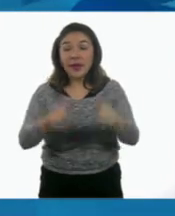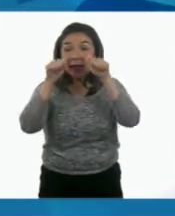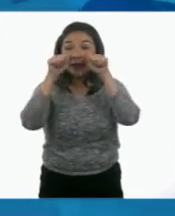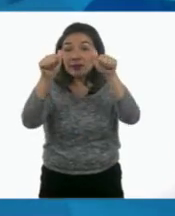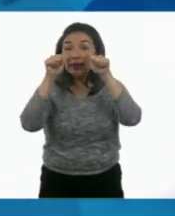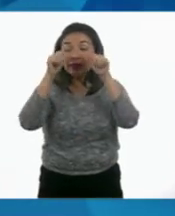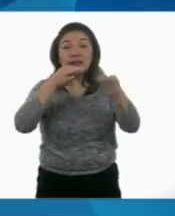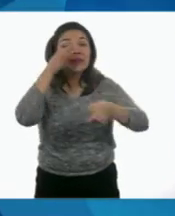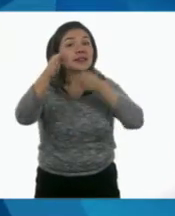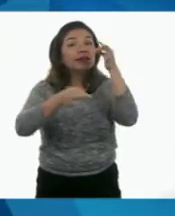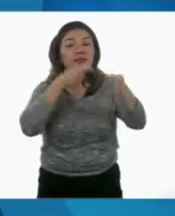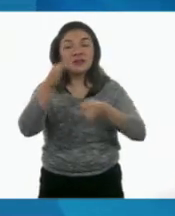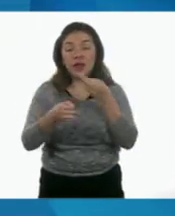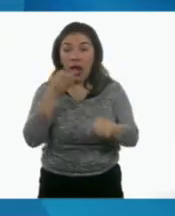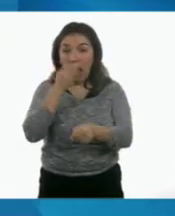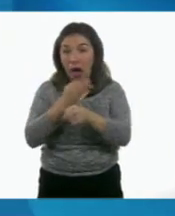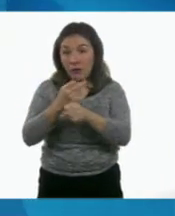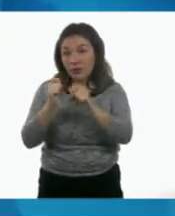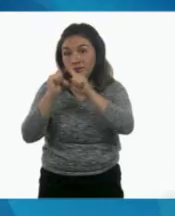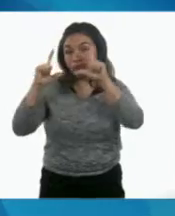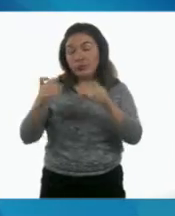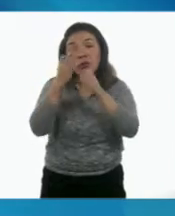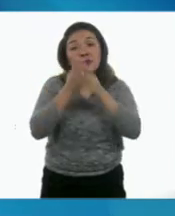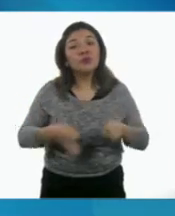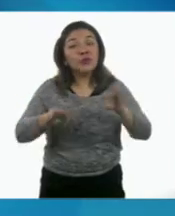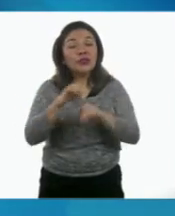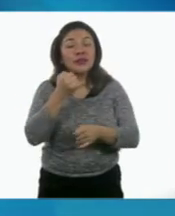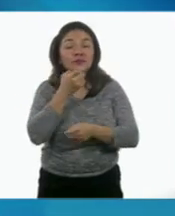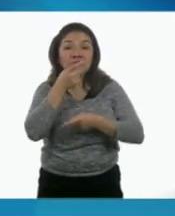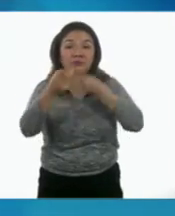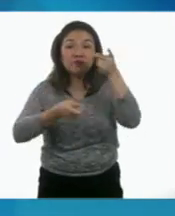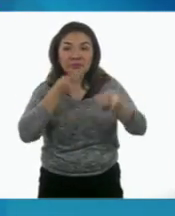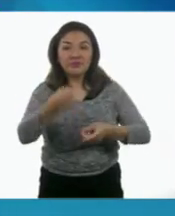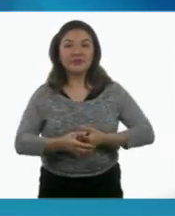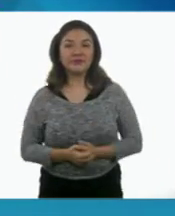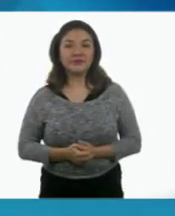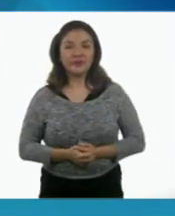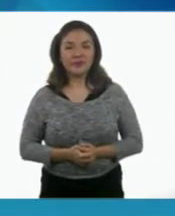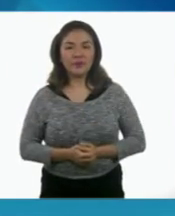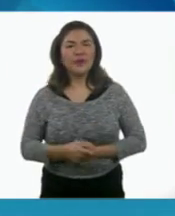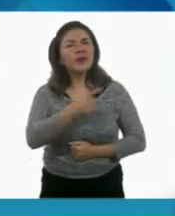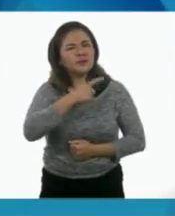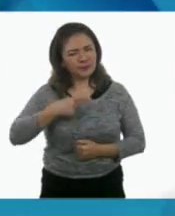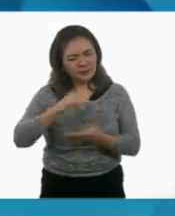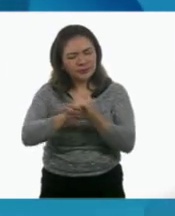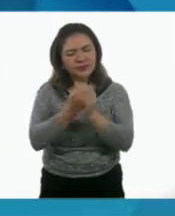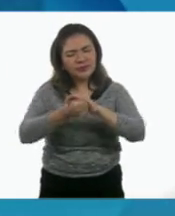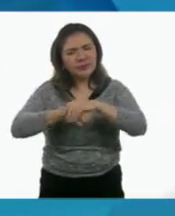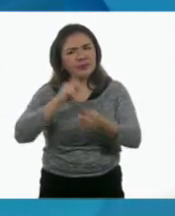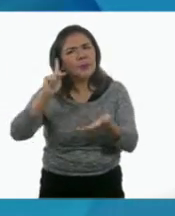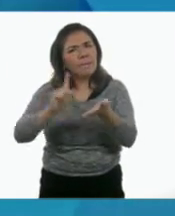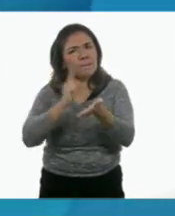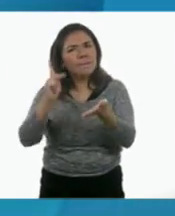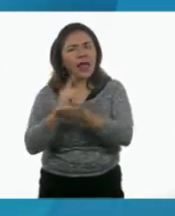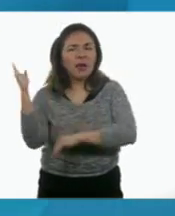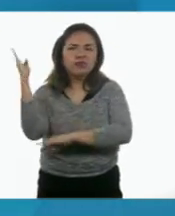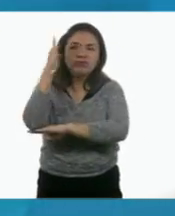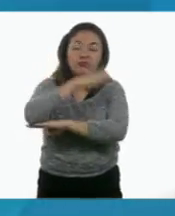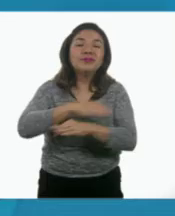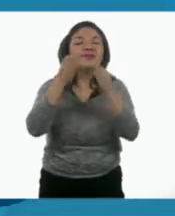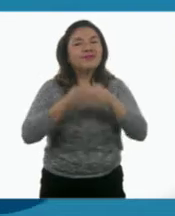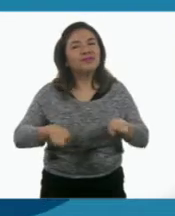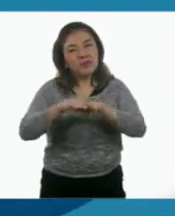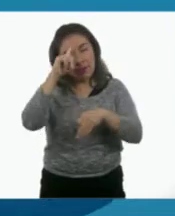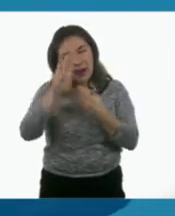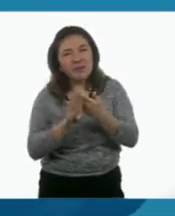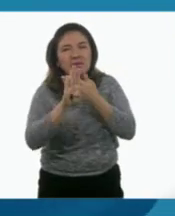¡Atención! ¡Atención! A continuación, información importante. Lavarnos las manos varias veces al día es